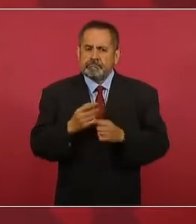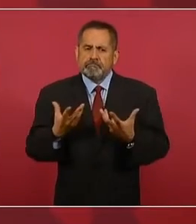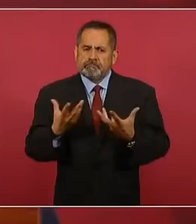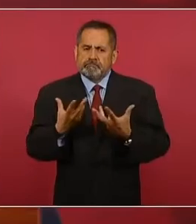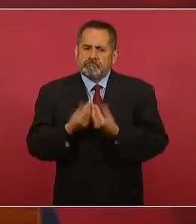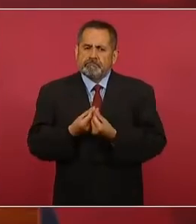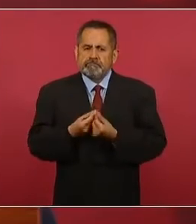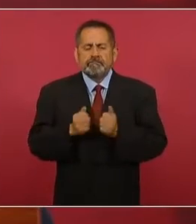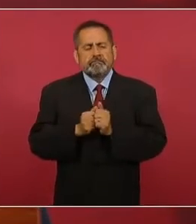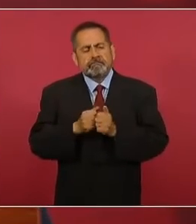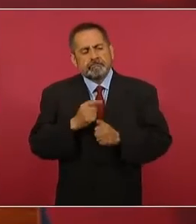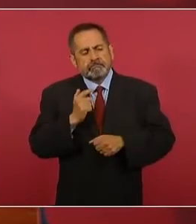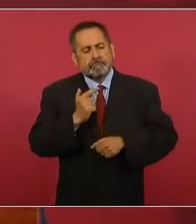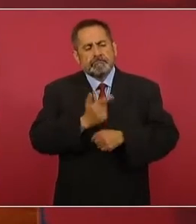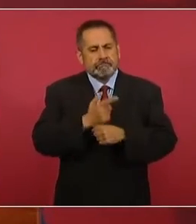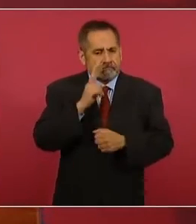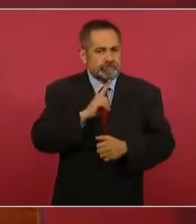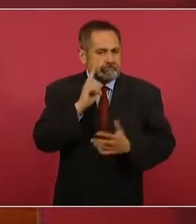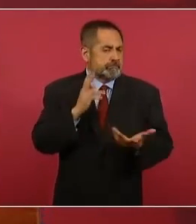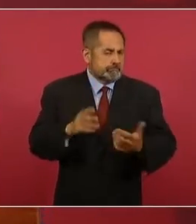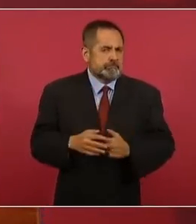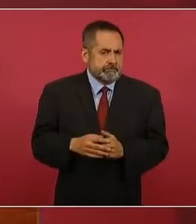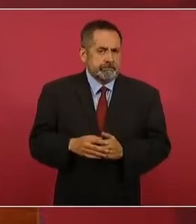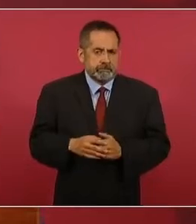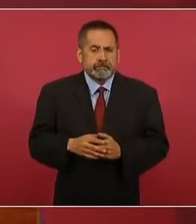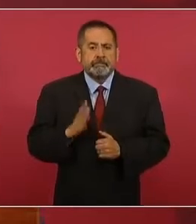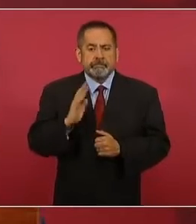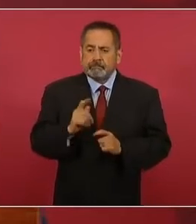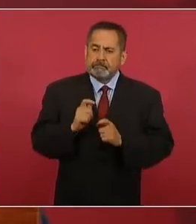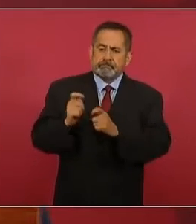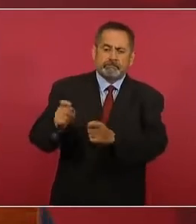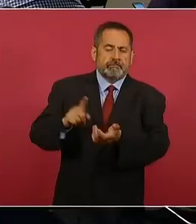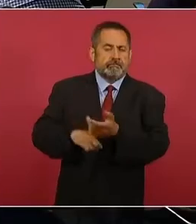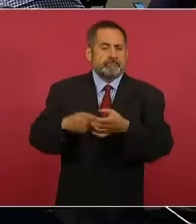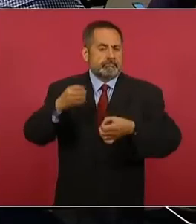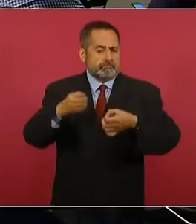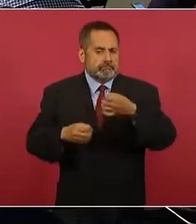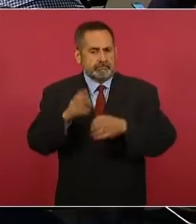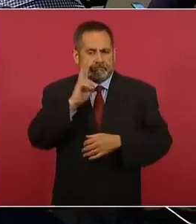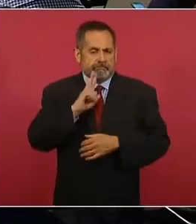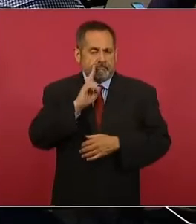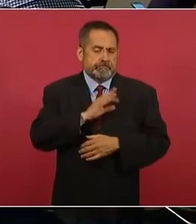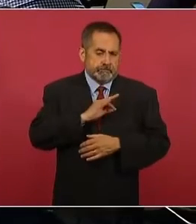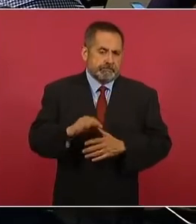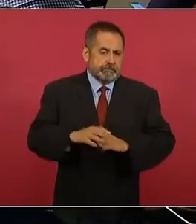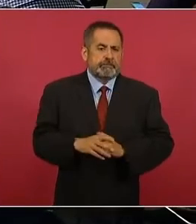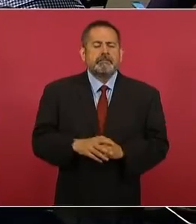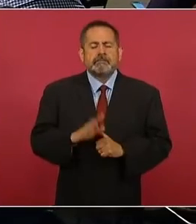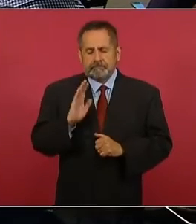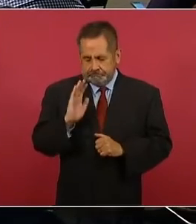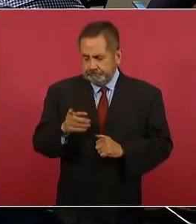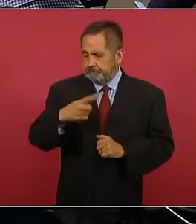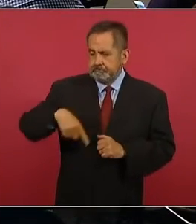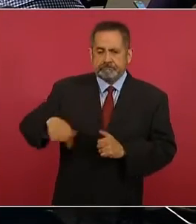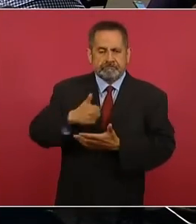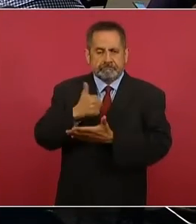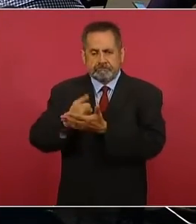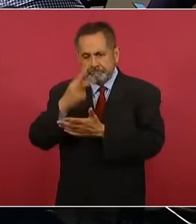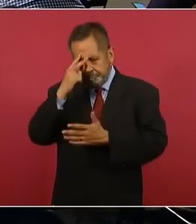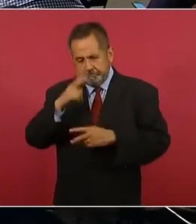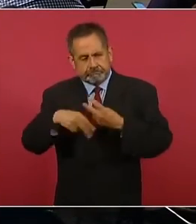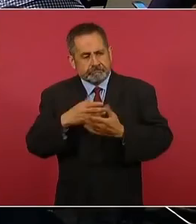también ya hay un proceso que está en manos del juez. Entonces ya hay intervención de la Ciudad de